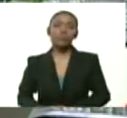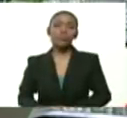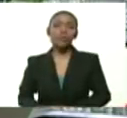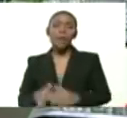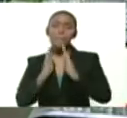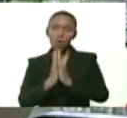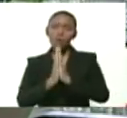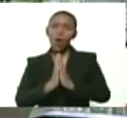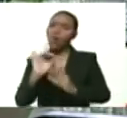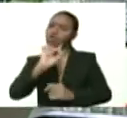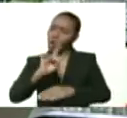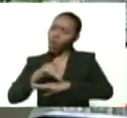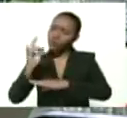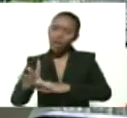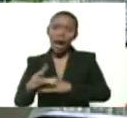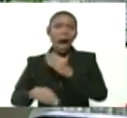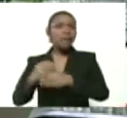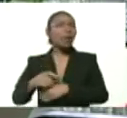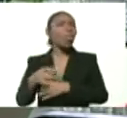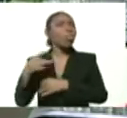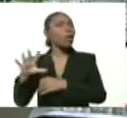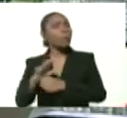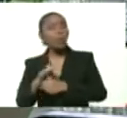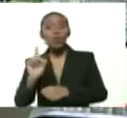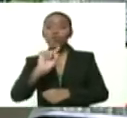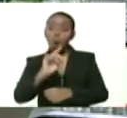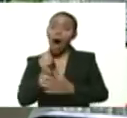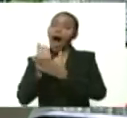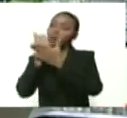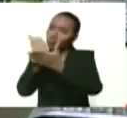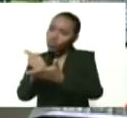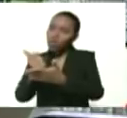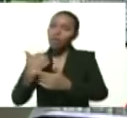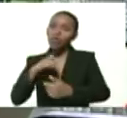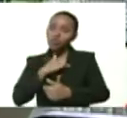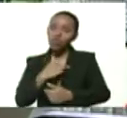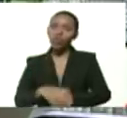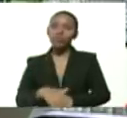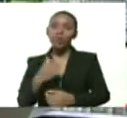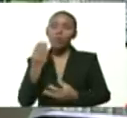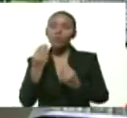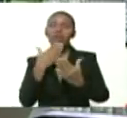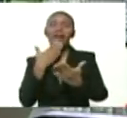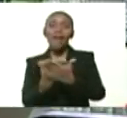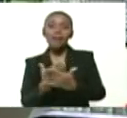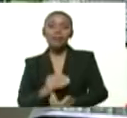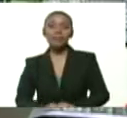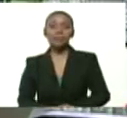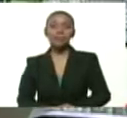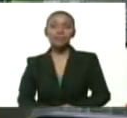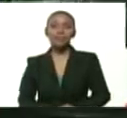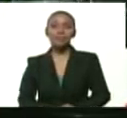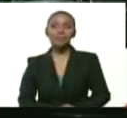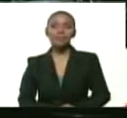Por favor, no deje de hacerlo. Ayúdenos a ayudarlo. Muchísimas gracias.